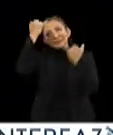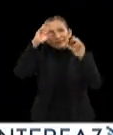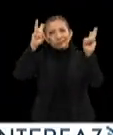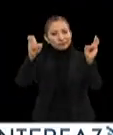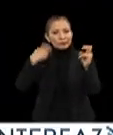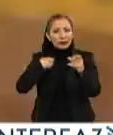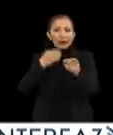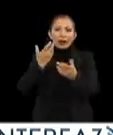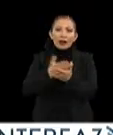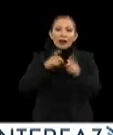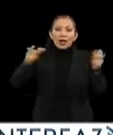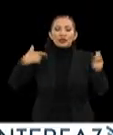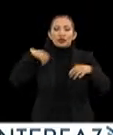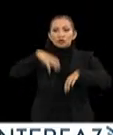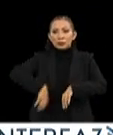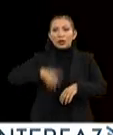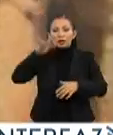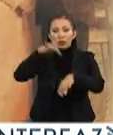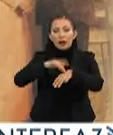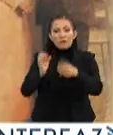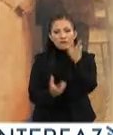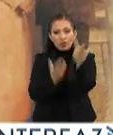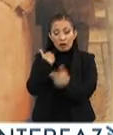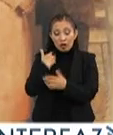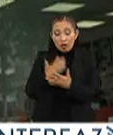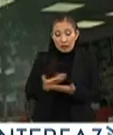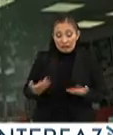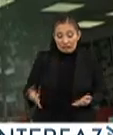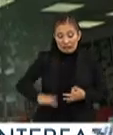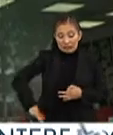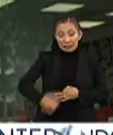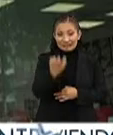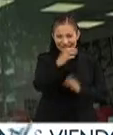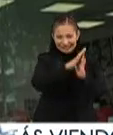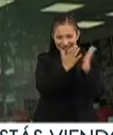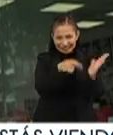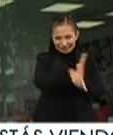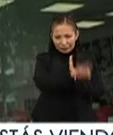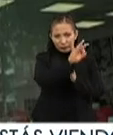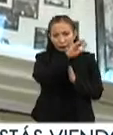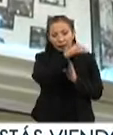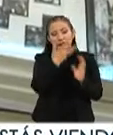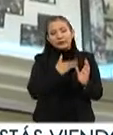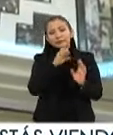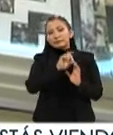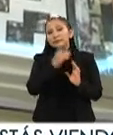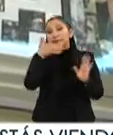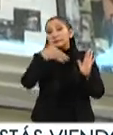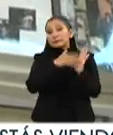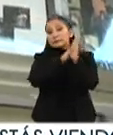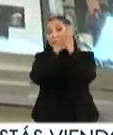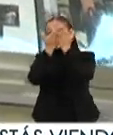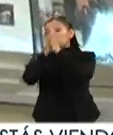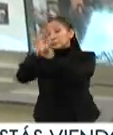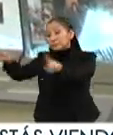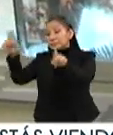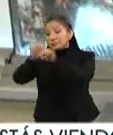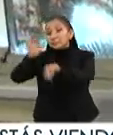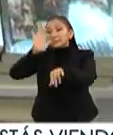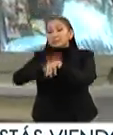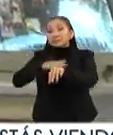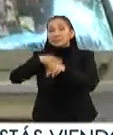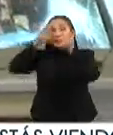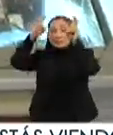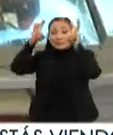Las Grandes Lluvias, Tocar el Fuego y Sobre esta Tierra, esta librería alberga a cerca de 30,000 ejemplares de más de